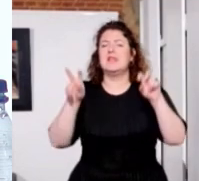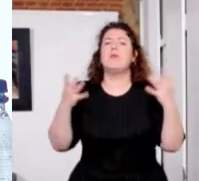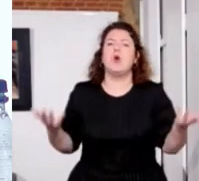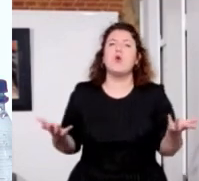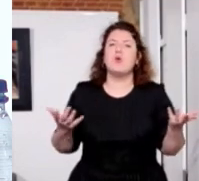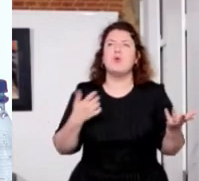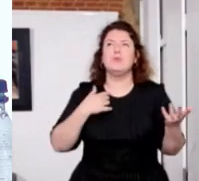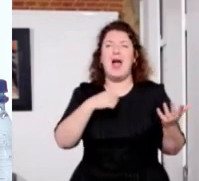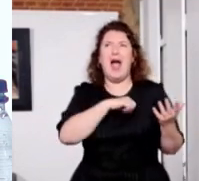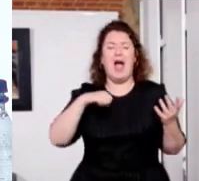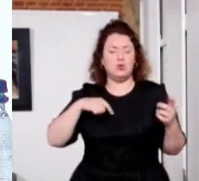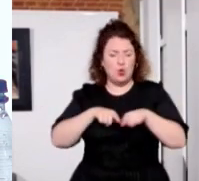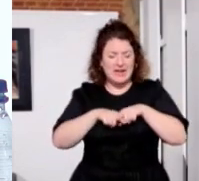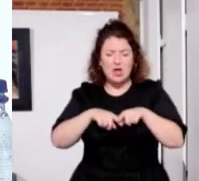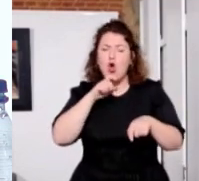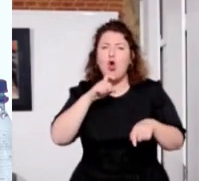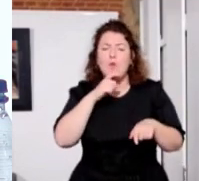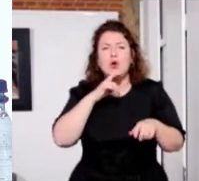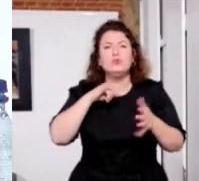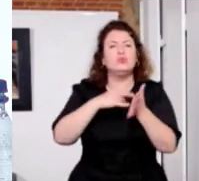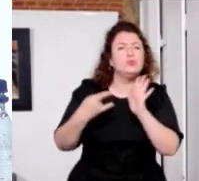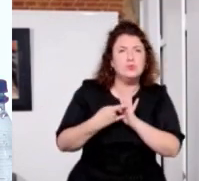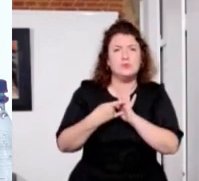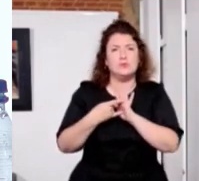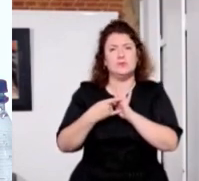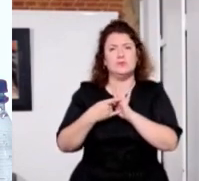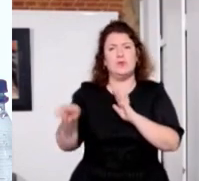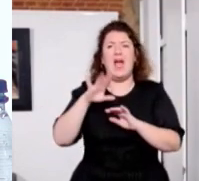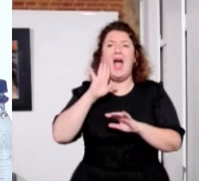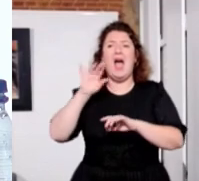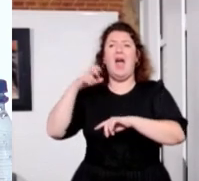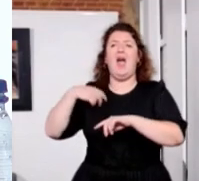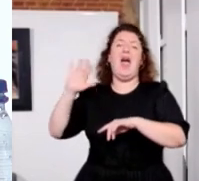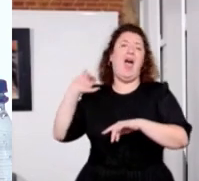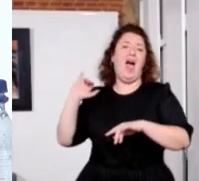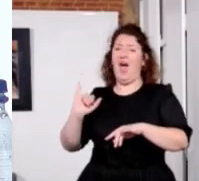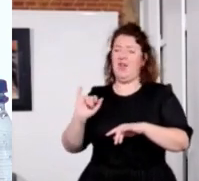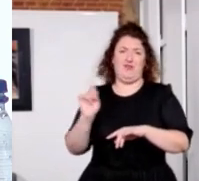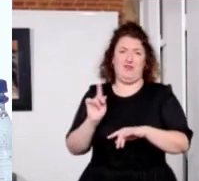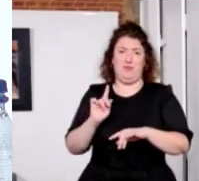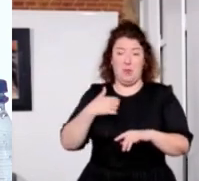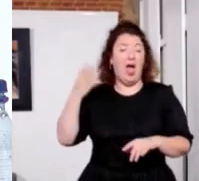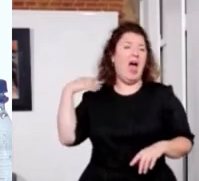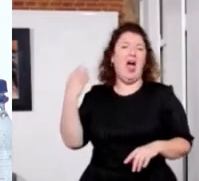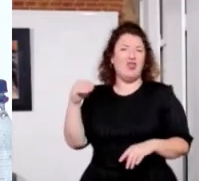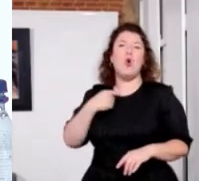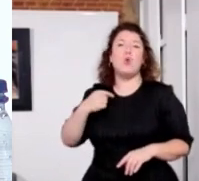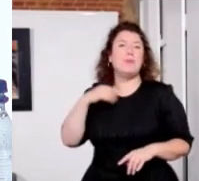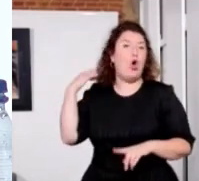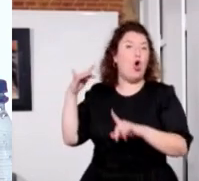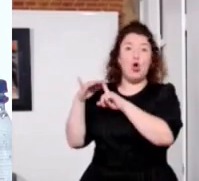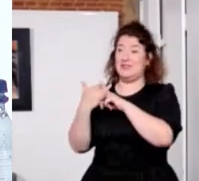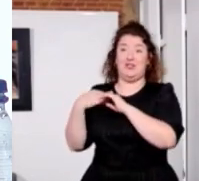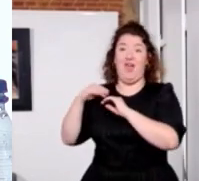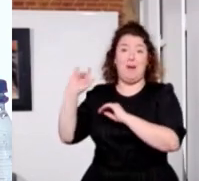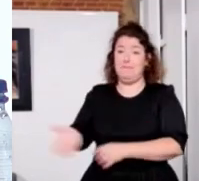esa autocrítica para en un contexto nuevo, no para repetir lo que hubo, que nos gustó, porque de adolescente nos gustó, pero el contexto ya